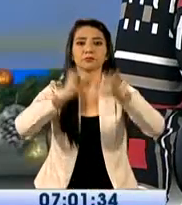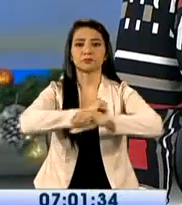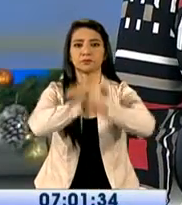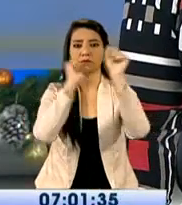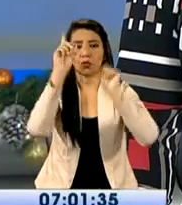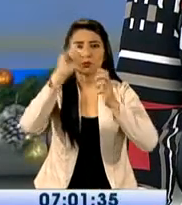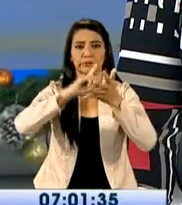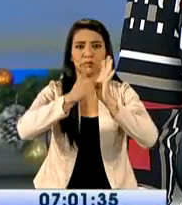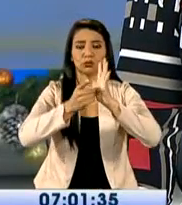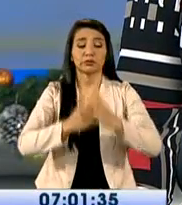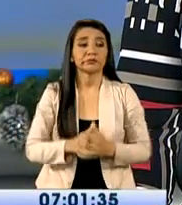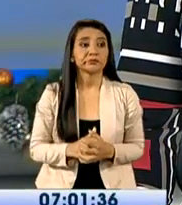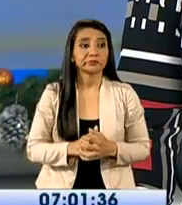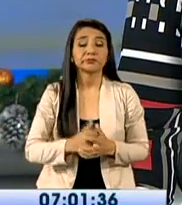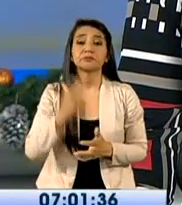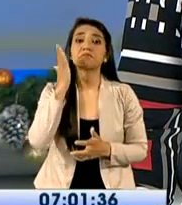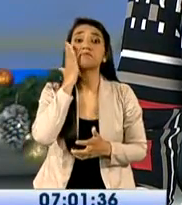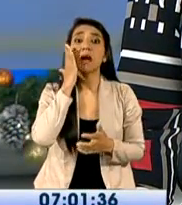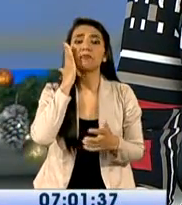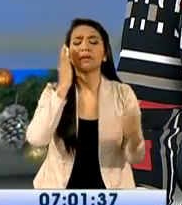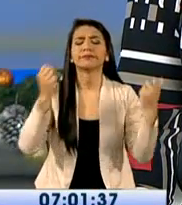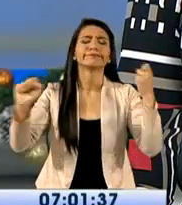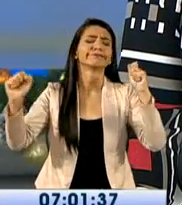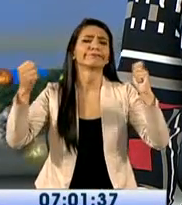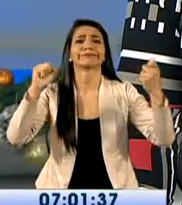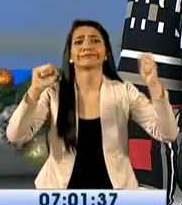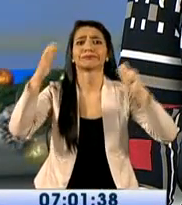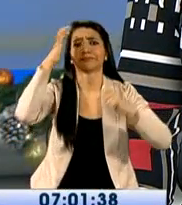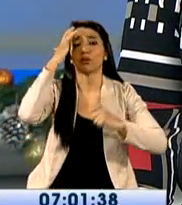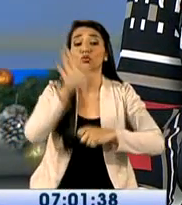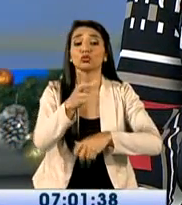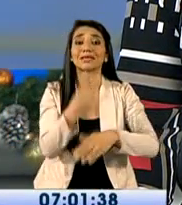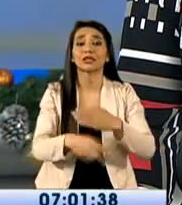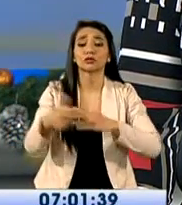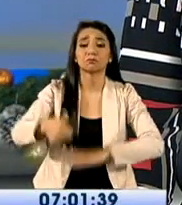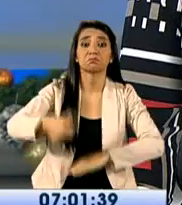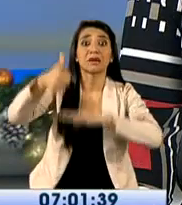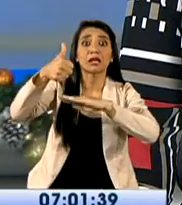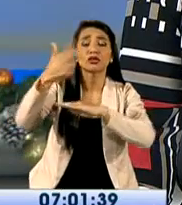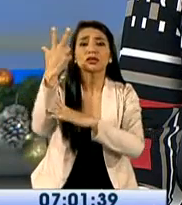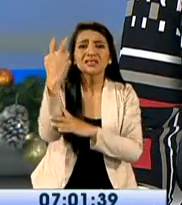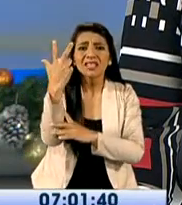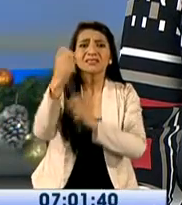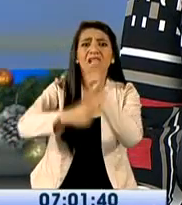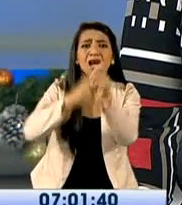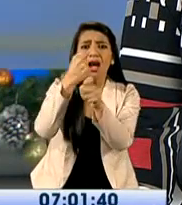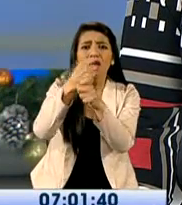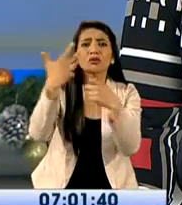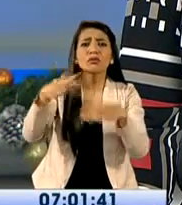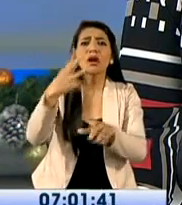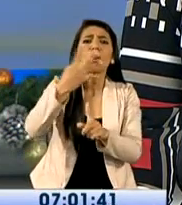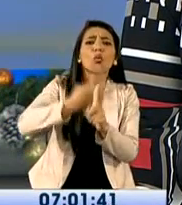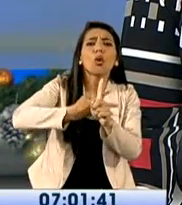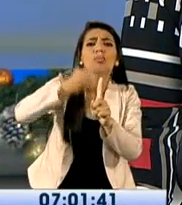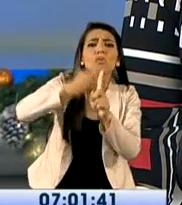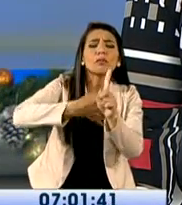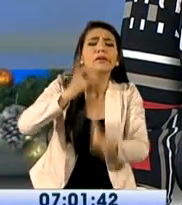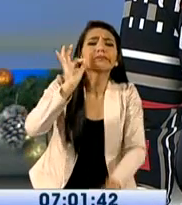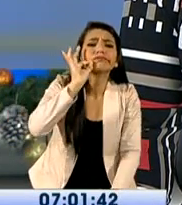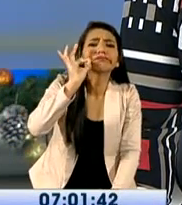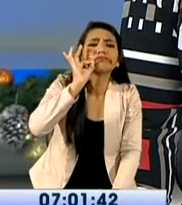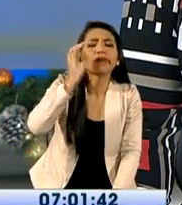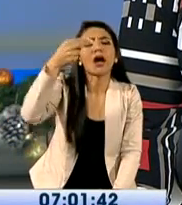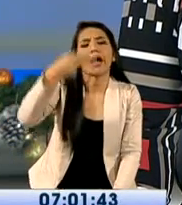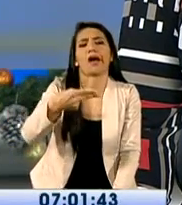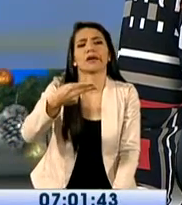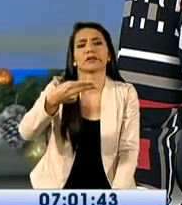minuto, una madre está desesperada, amigos televidentes, porque su hijo mayor, que tiene 13 años de edad, lleva 4 meses consumiendo la droga H y